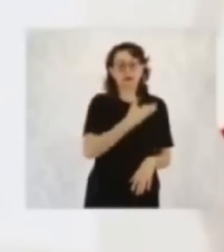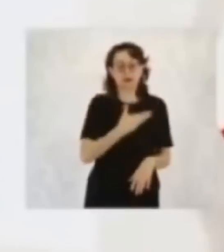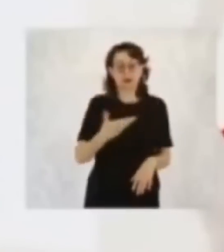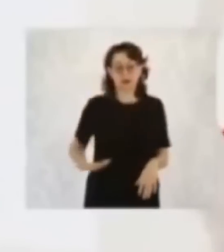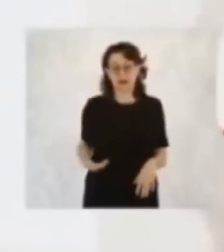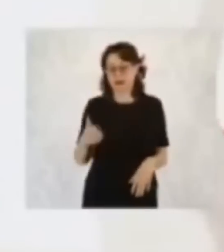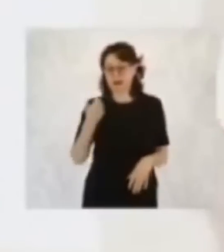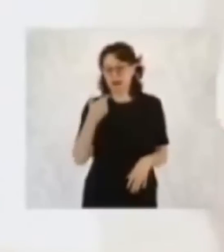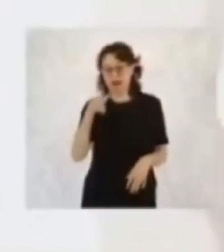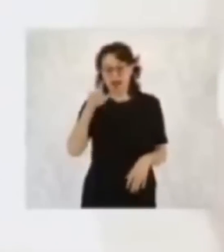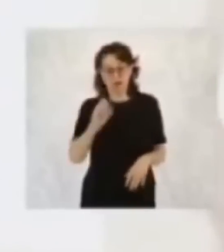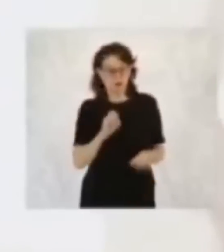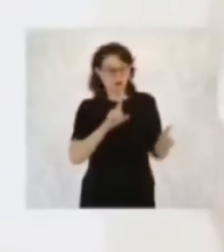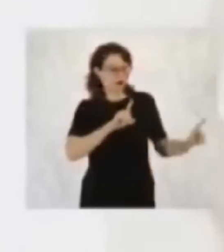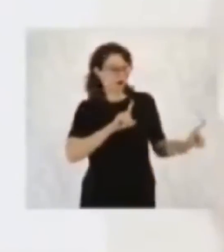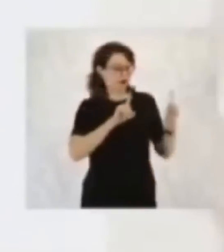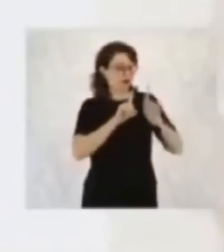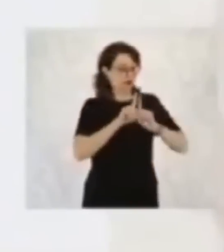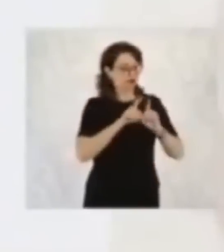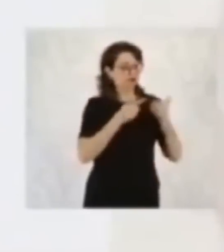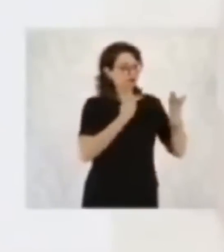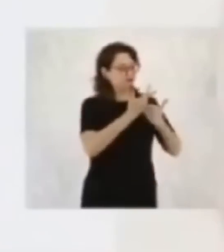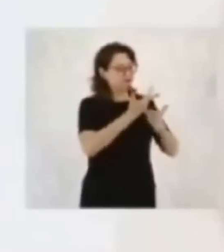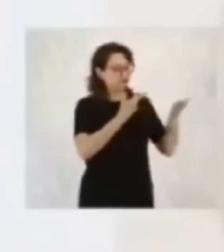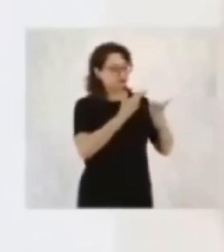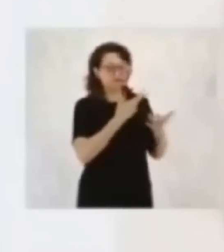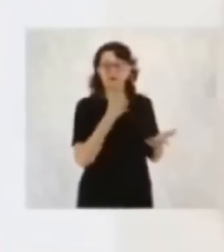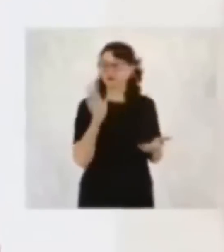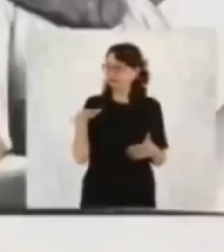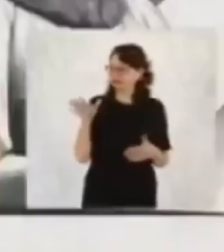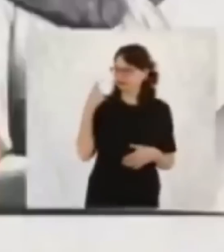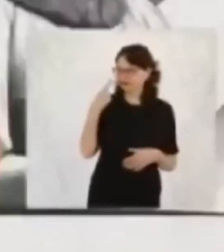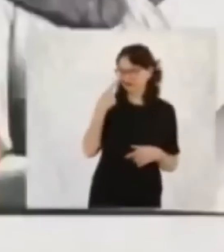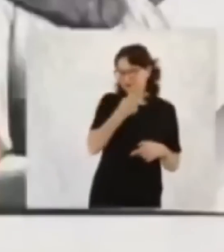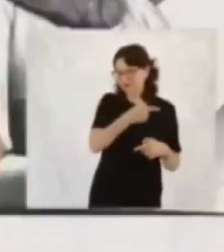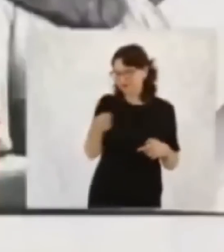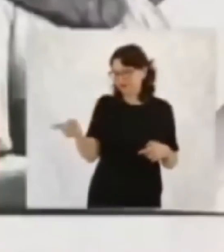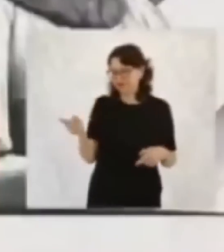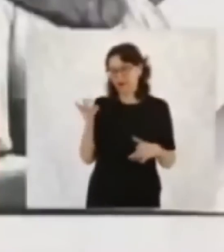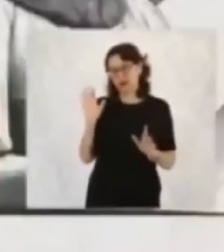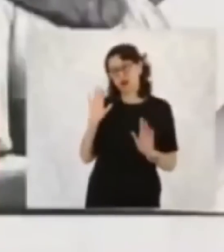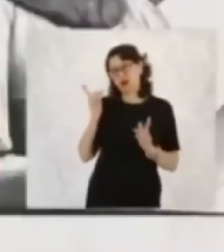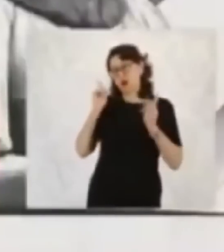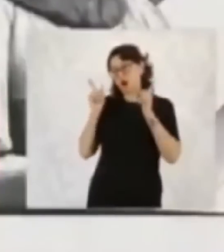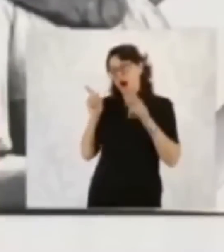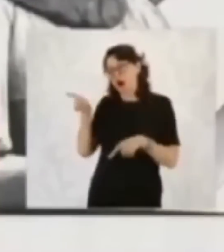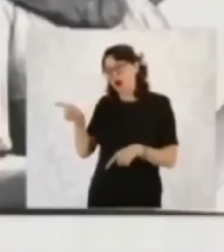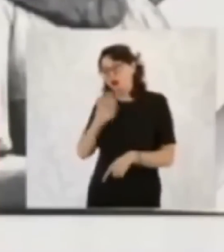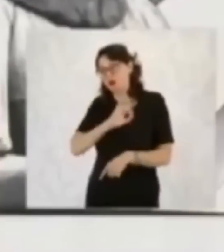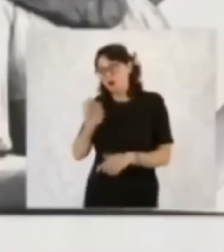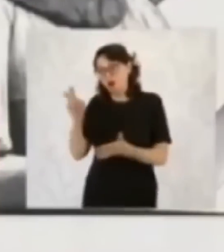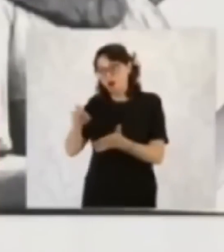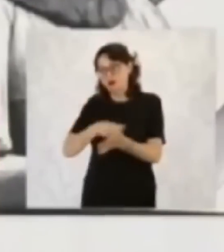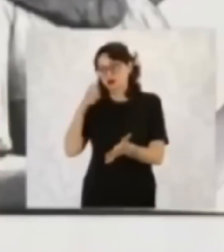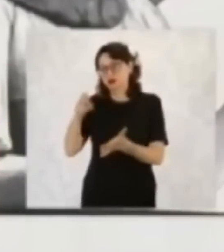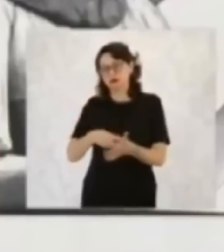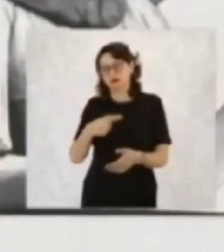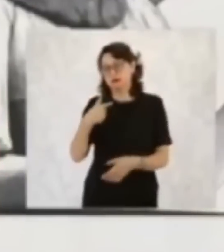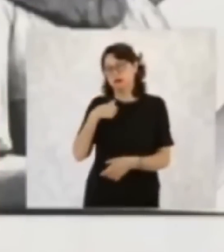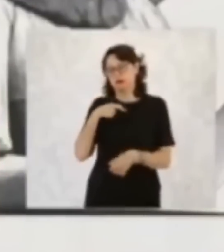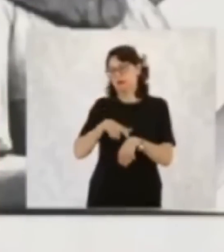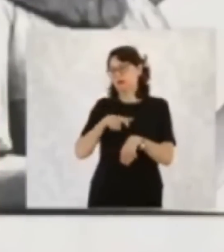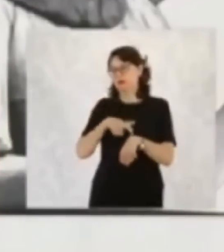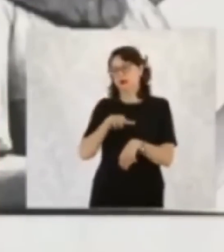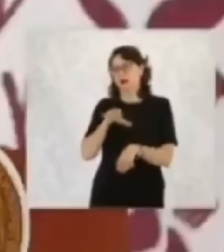ojalá se pueda poner en orden todo esto porque a nosotros ya nos dio tiempo. Recuerden que cuando entró el presidente López